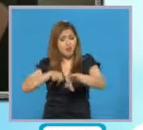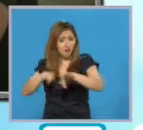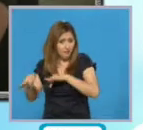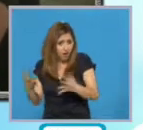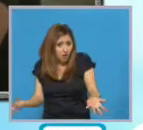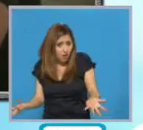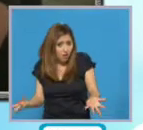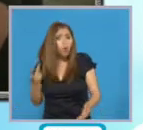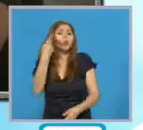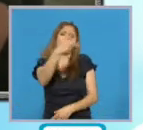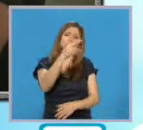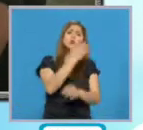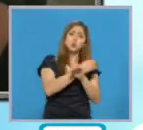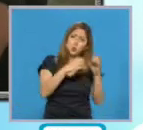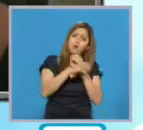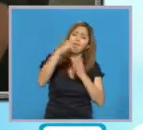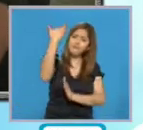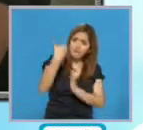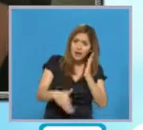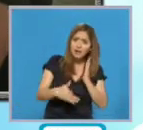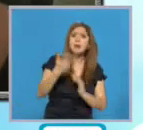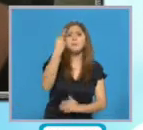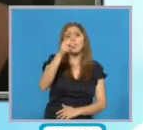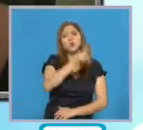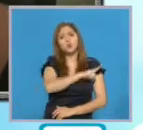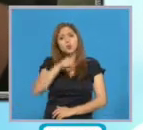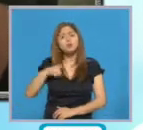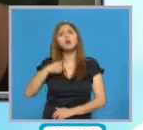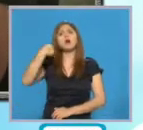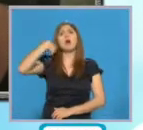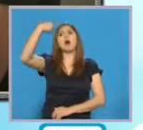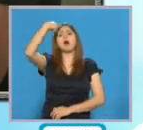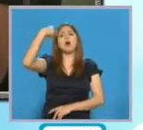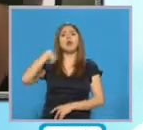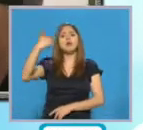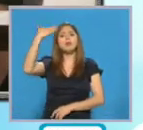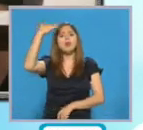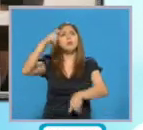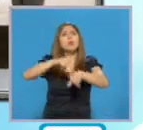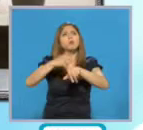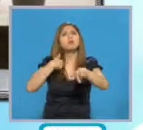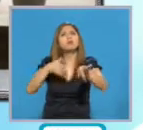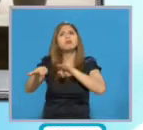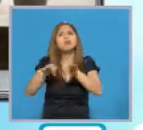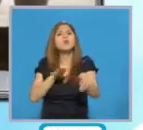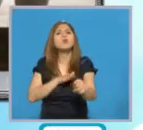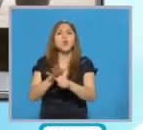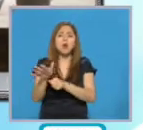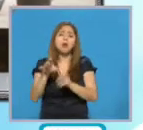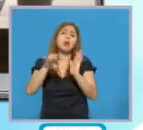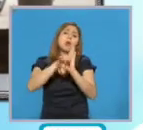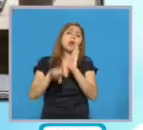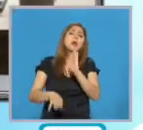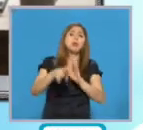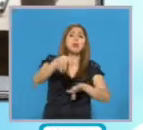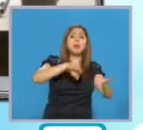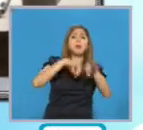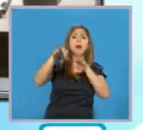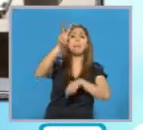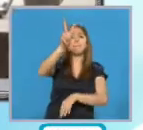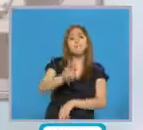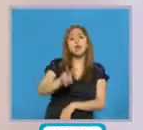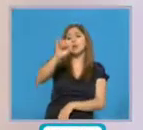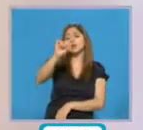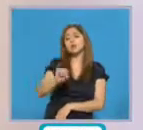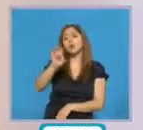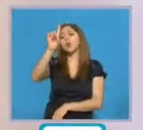pero también puedes manejar tus tiempos. ¿Por qué? Porque puedes trabajar también en fines de semana o puedes